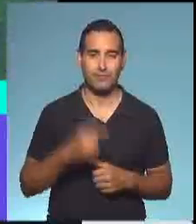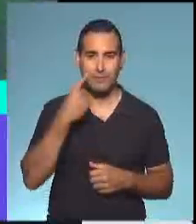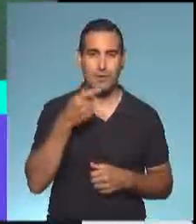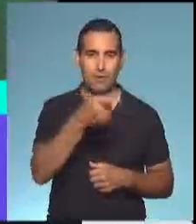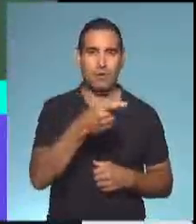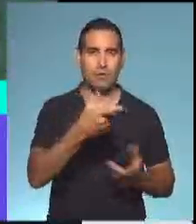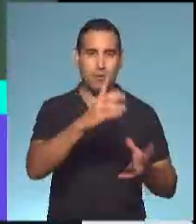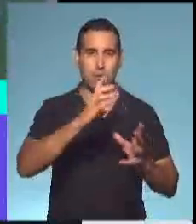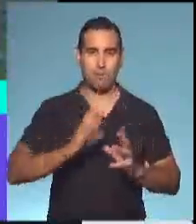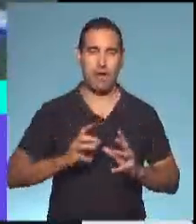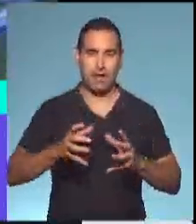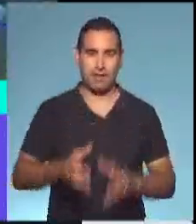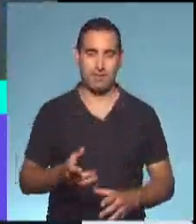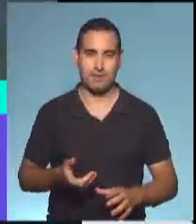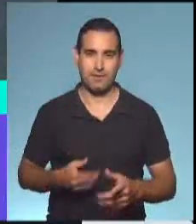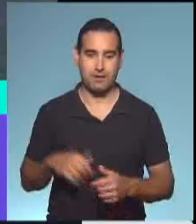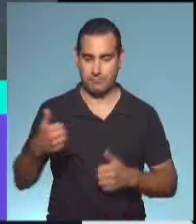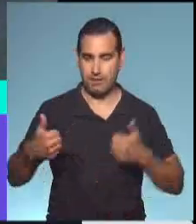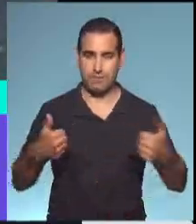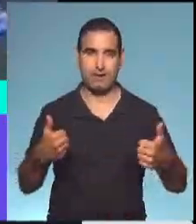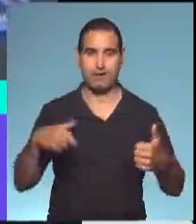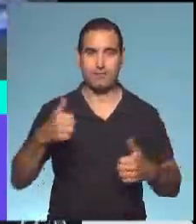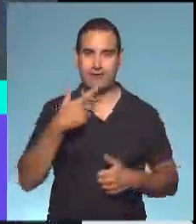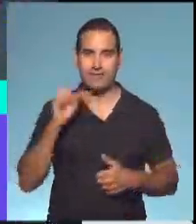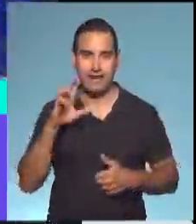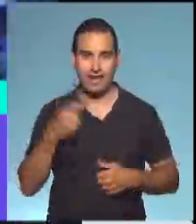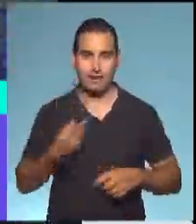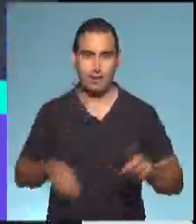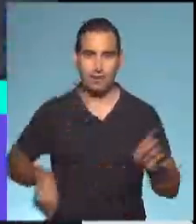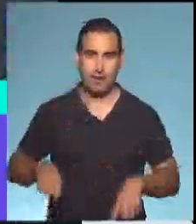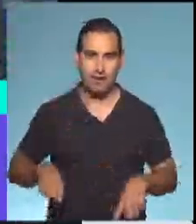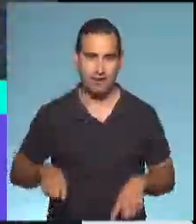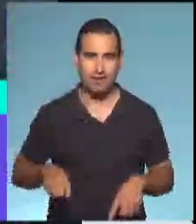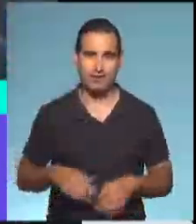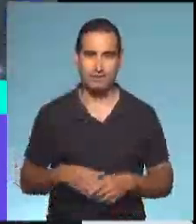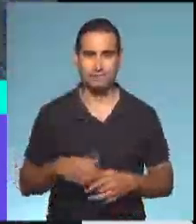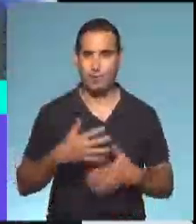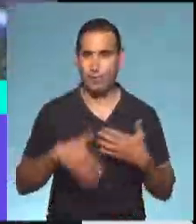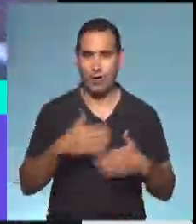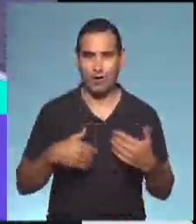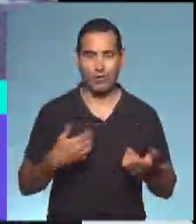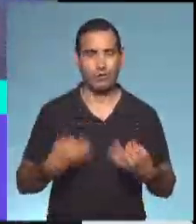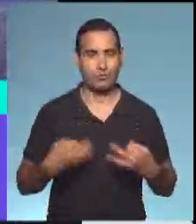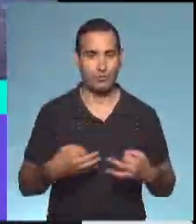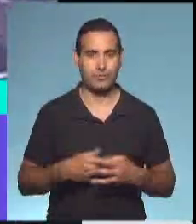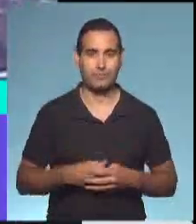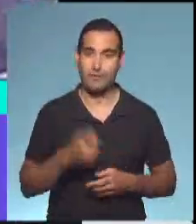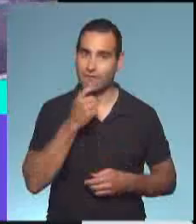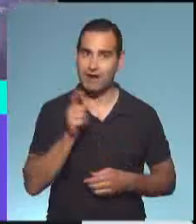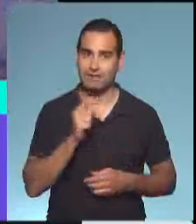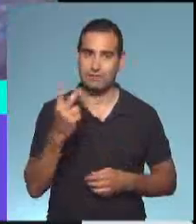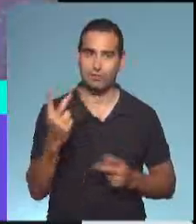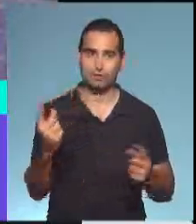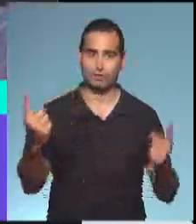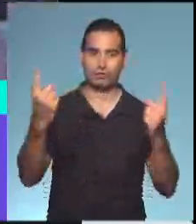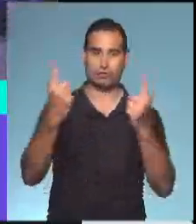para entre pasarela y defina entre comiso. Mirá con qué jugadores se colgaba. Había que definir con esos dos, ¿eh? Olvídate,